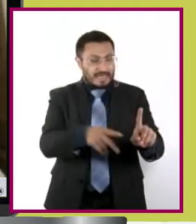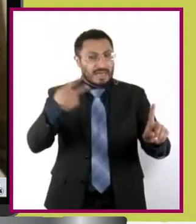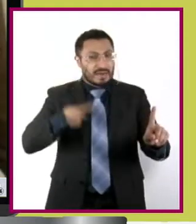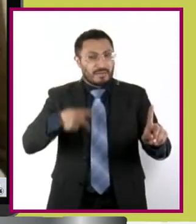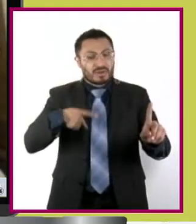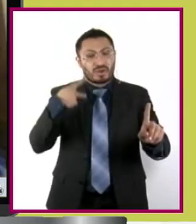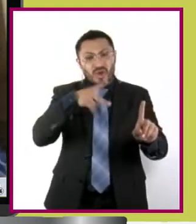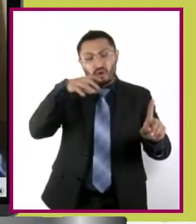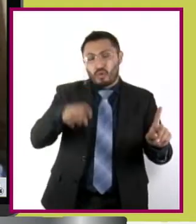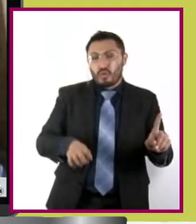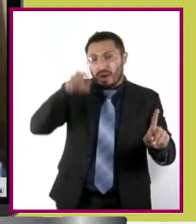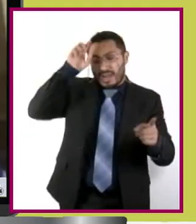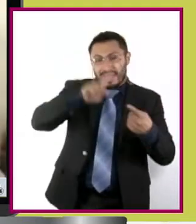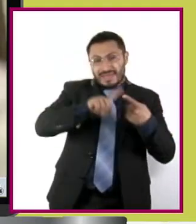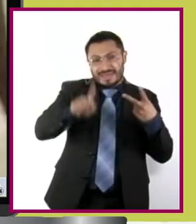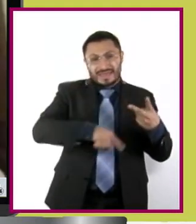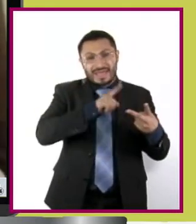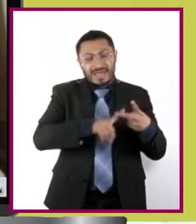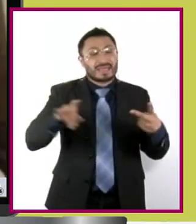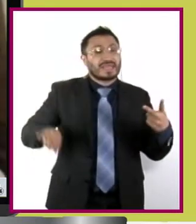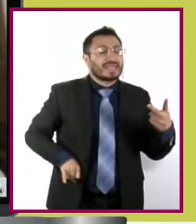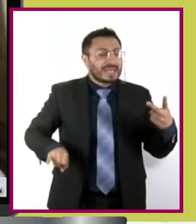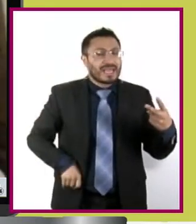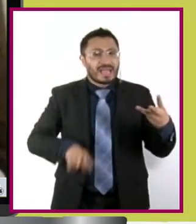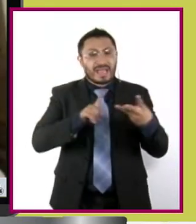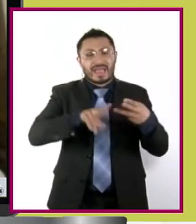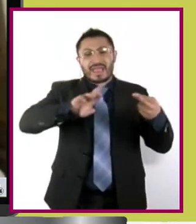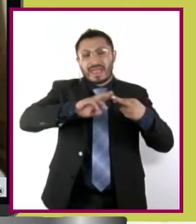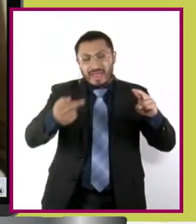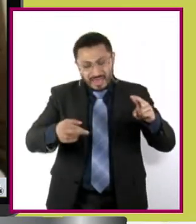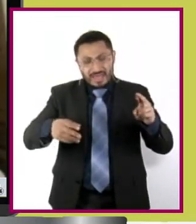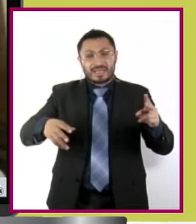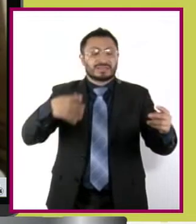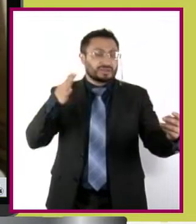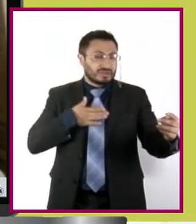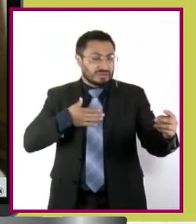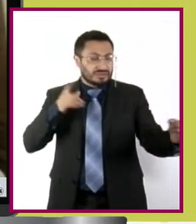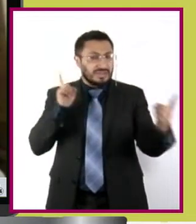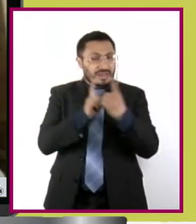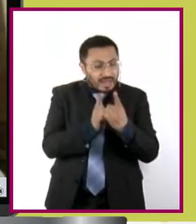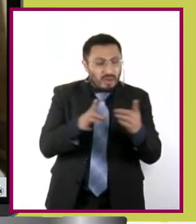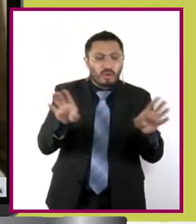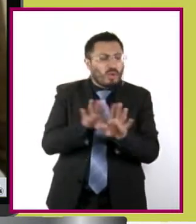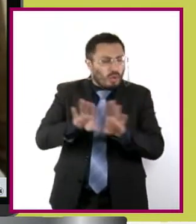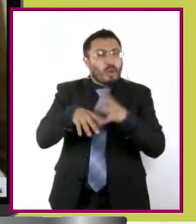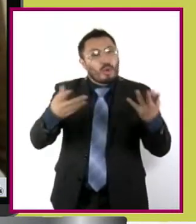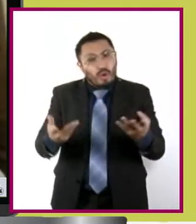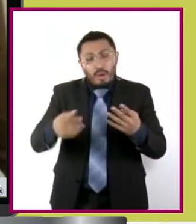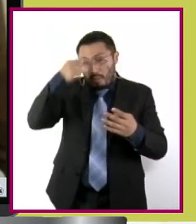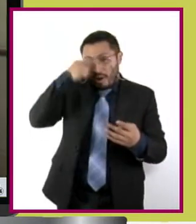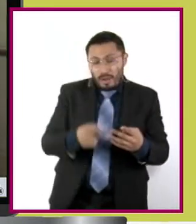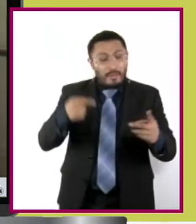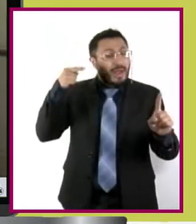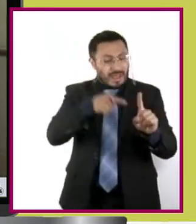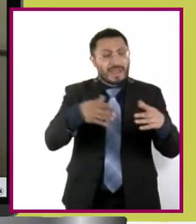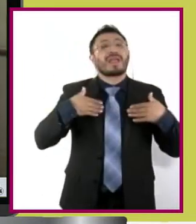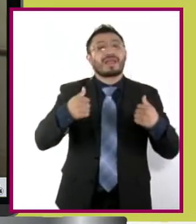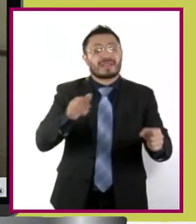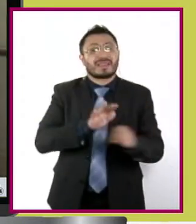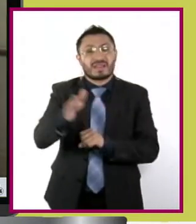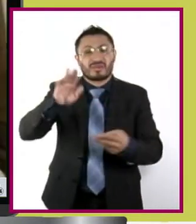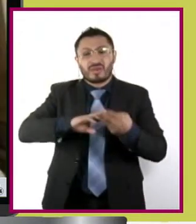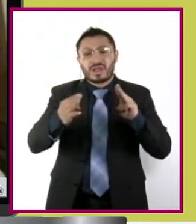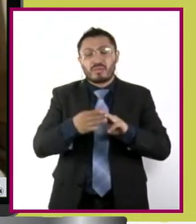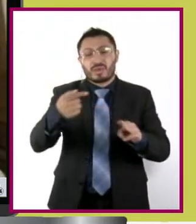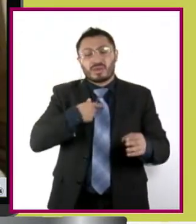su edad, en su interés, en la relación que tiene conmigo, para que entienda cuáles son las